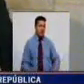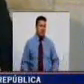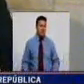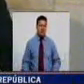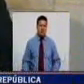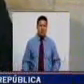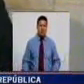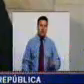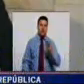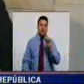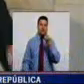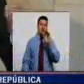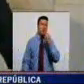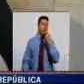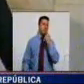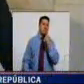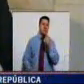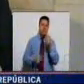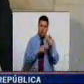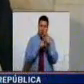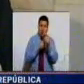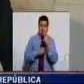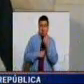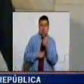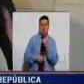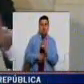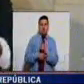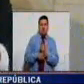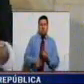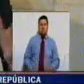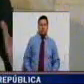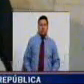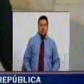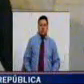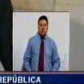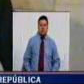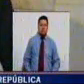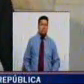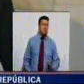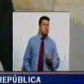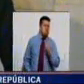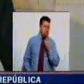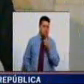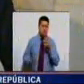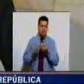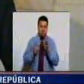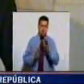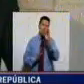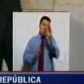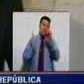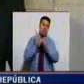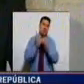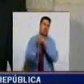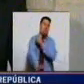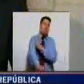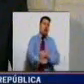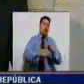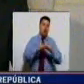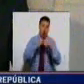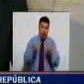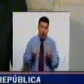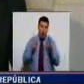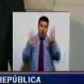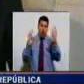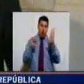el escándalo de Reficar, la Contraloría en buena medida lo estalla, un negocio que debía valer 4 mil millones de dólares se va a